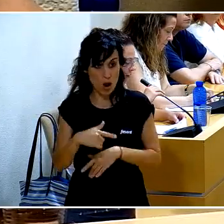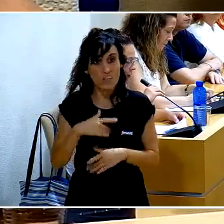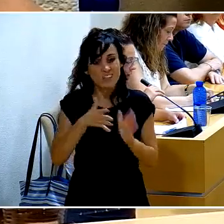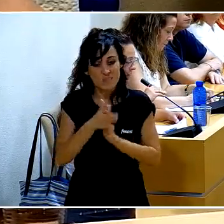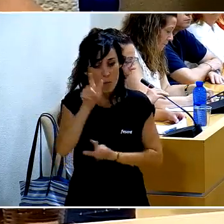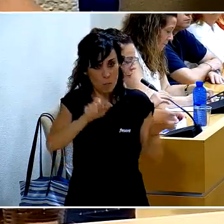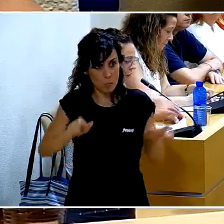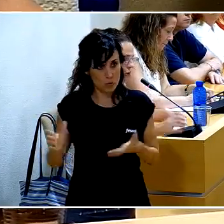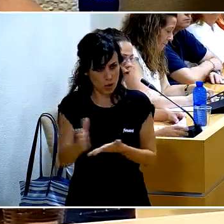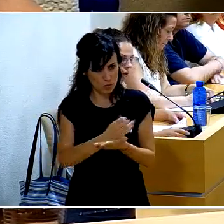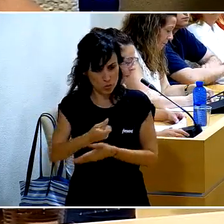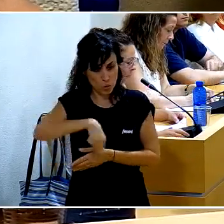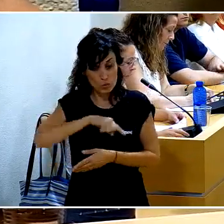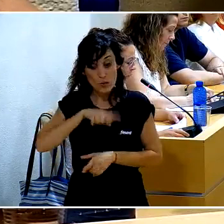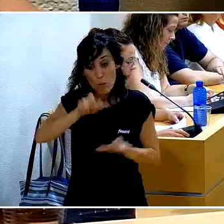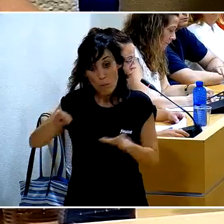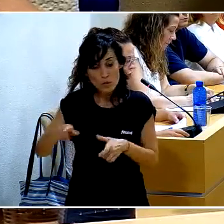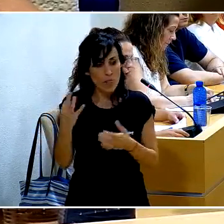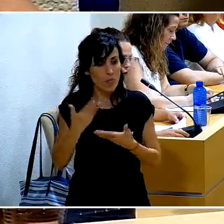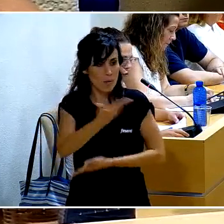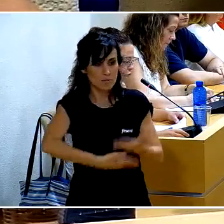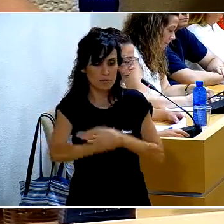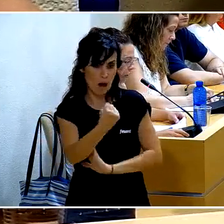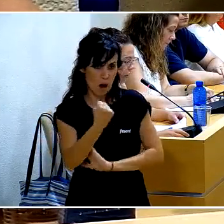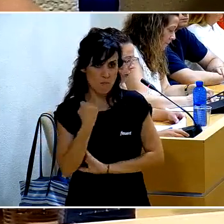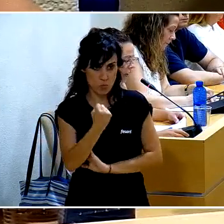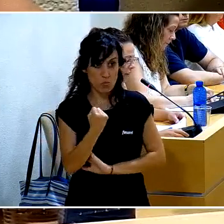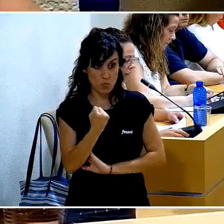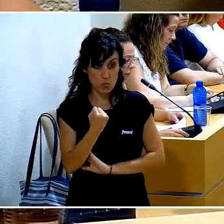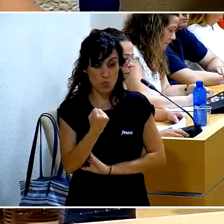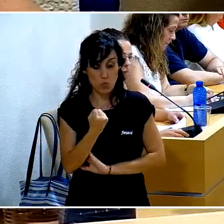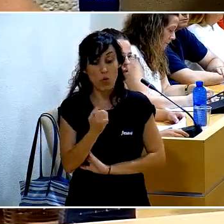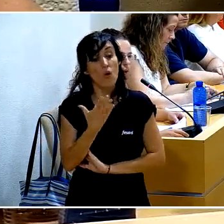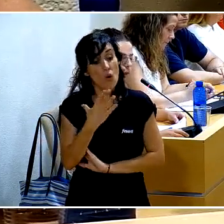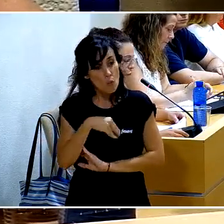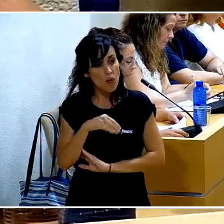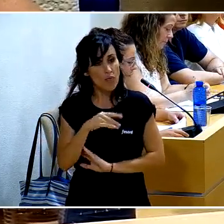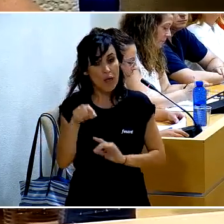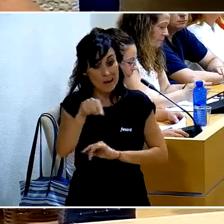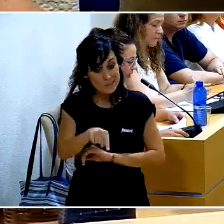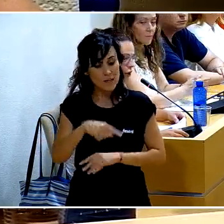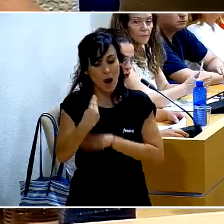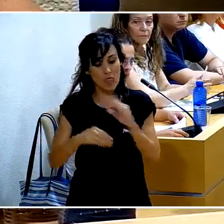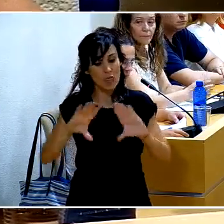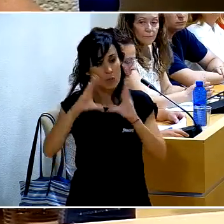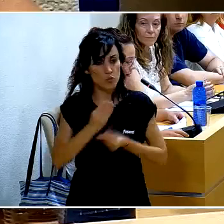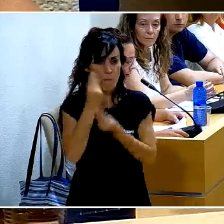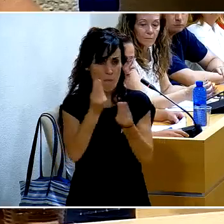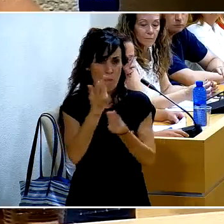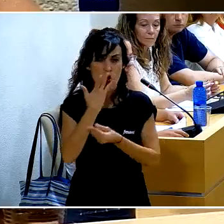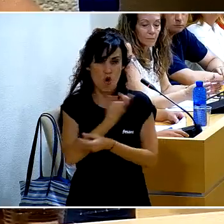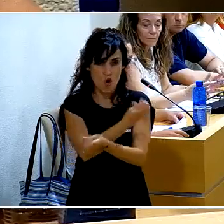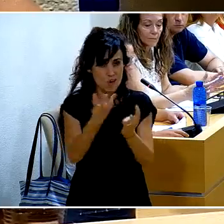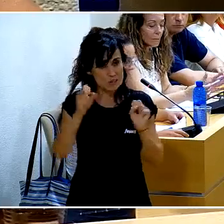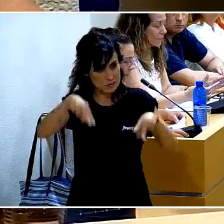personas y como personas debemos ayudarnos unos a otros. Quizás sí podamos crear un mundo mejor, sin colores,